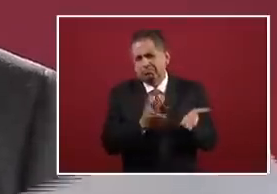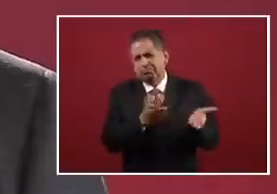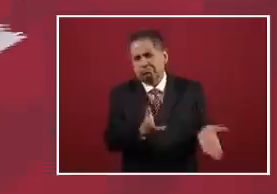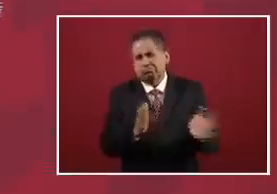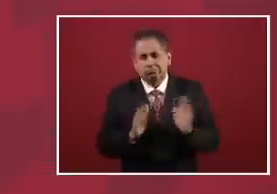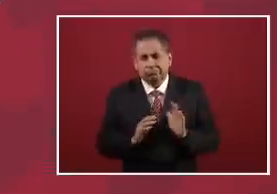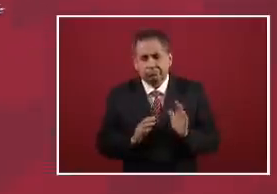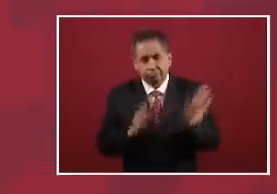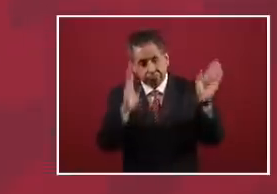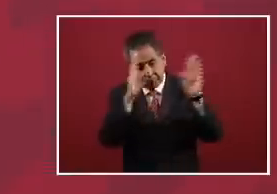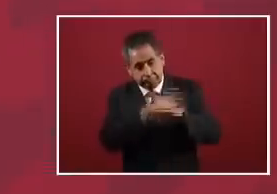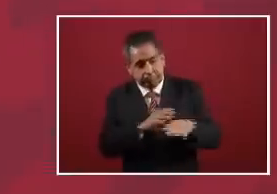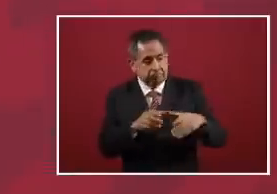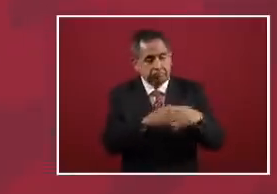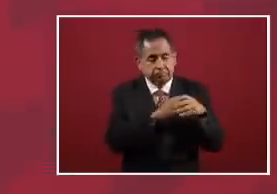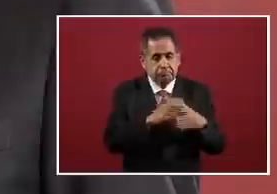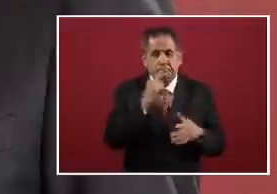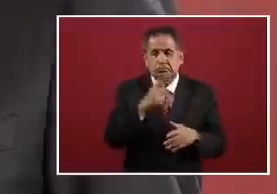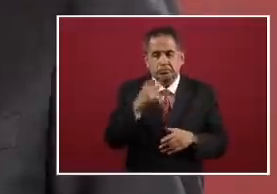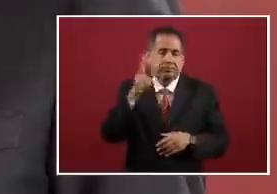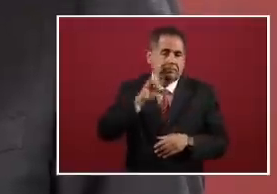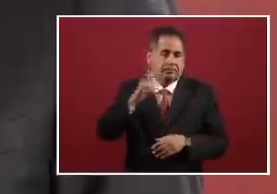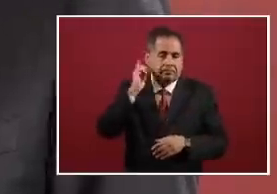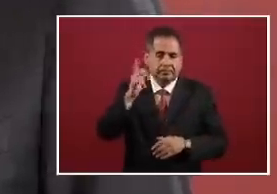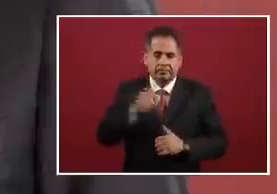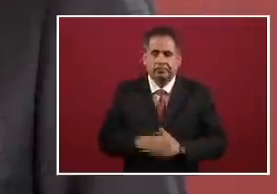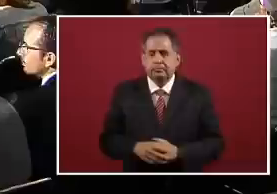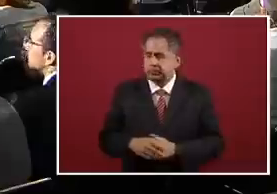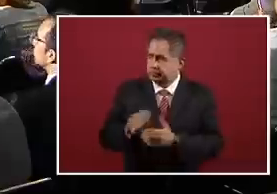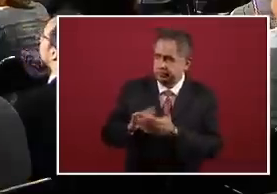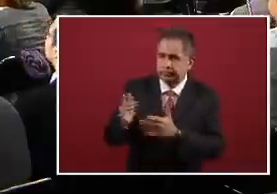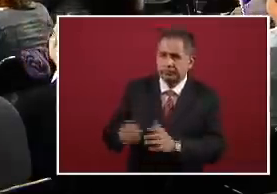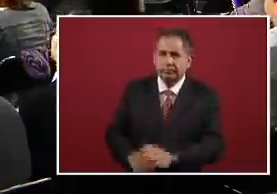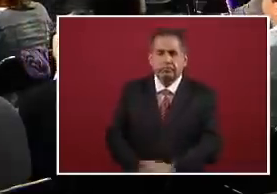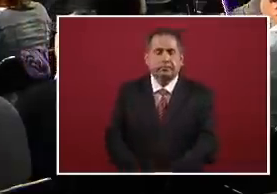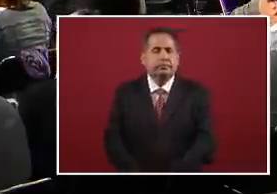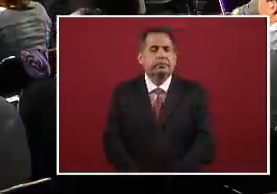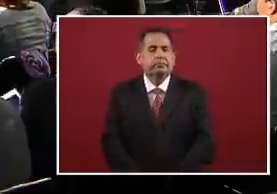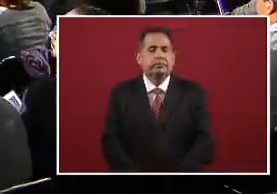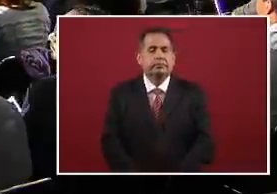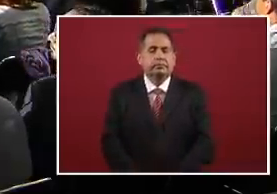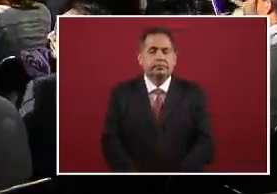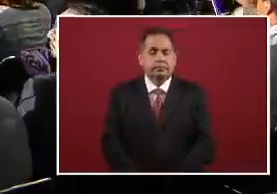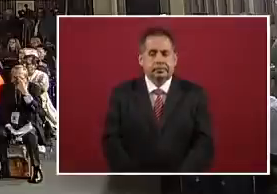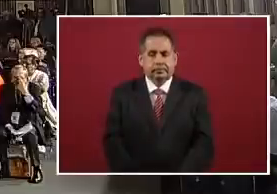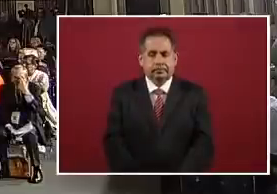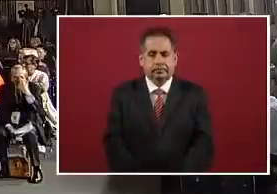pueden conciliar para este asunto. Muchas gracias, presidente.